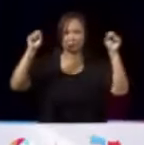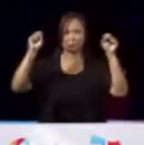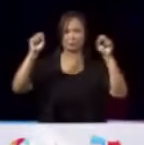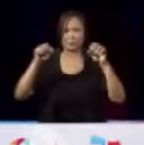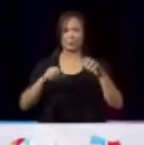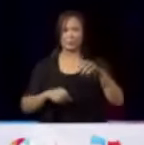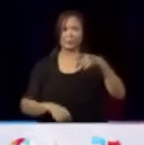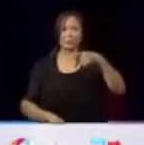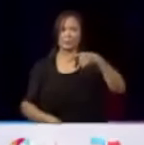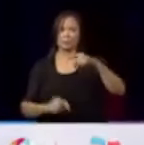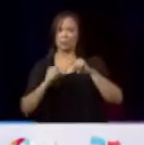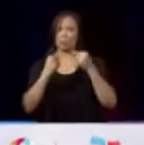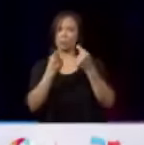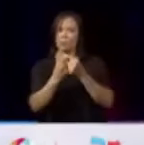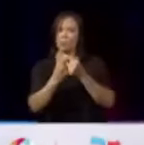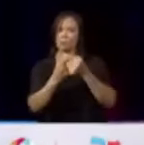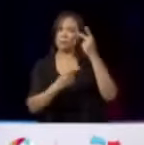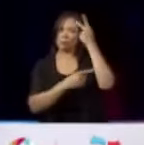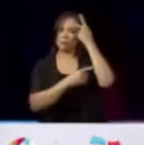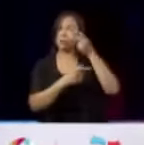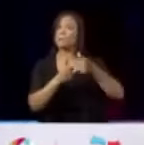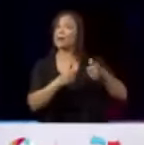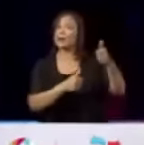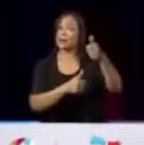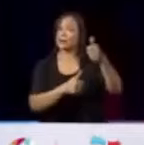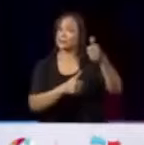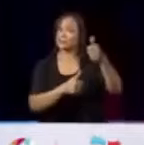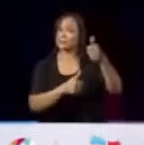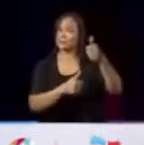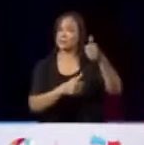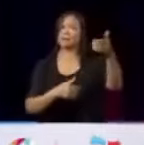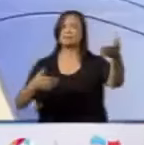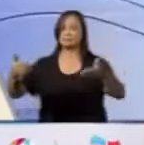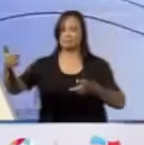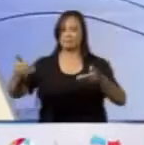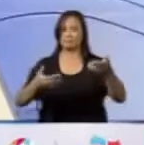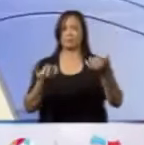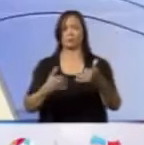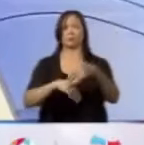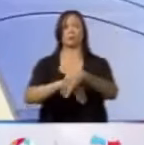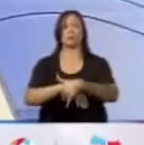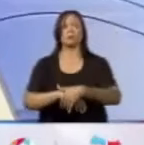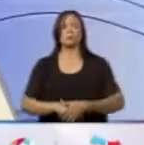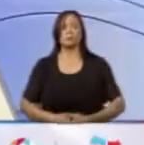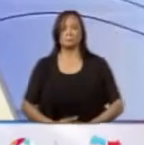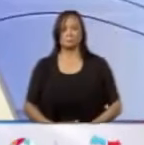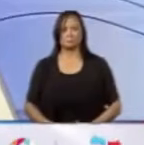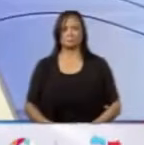presidenciales de los partidos mayoritarios. Bienvenidos, bienvenidos esta noche.